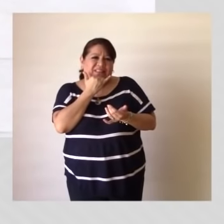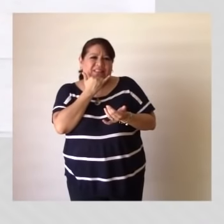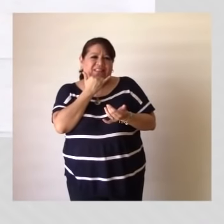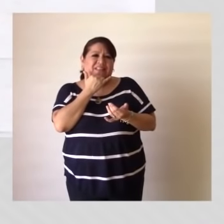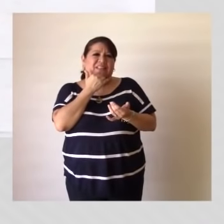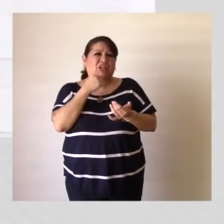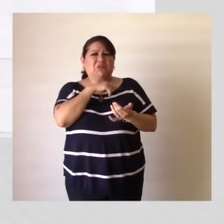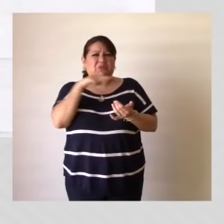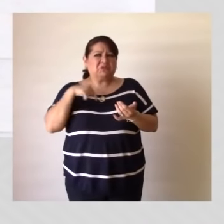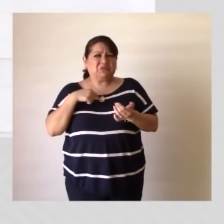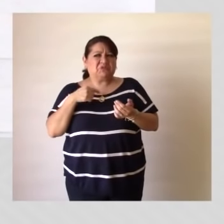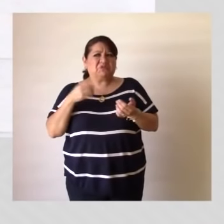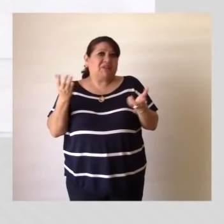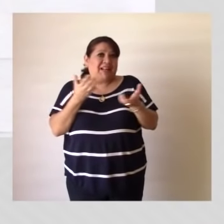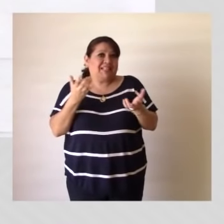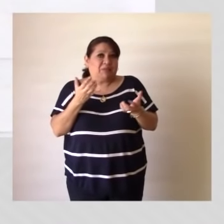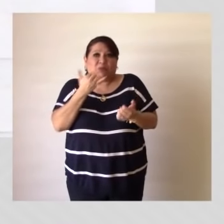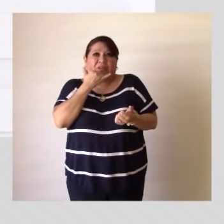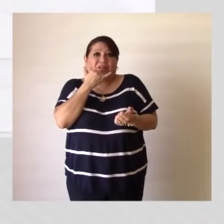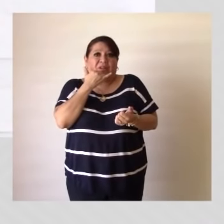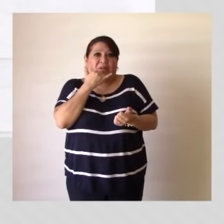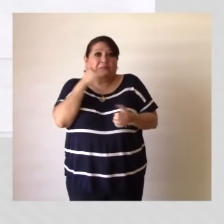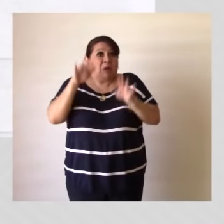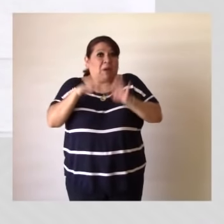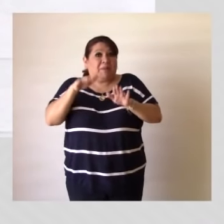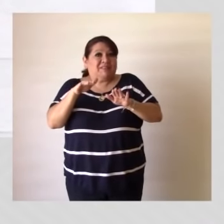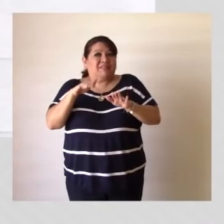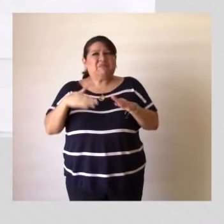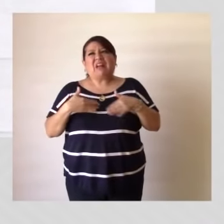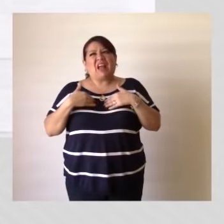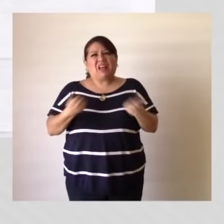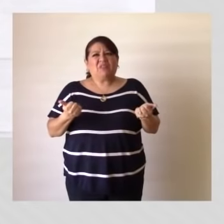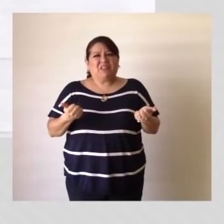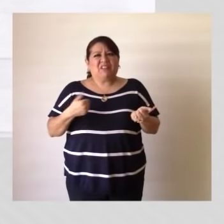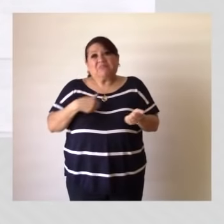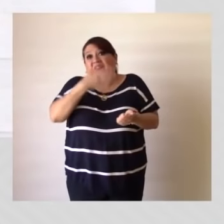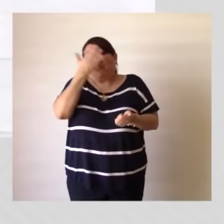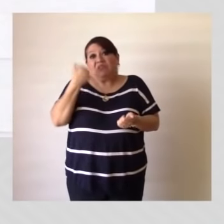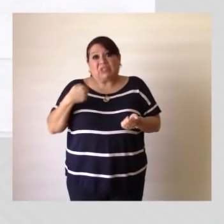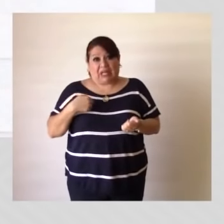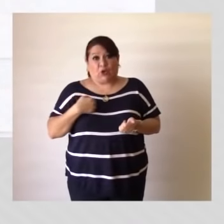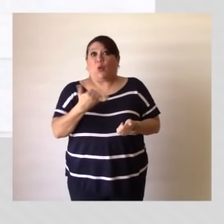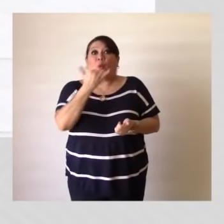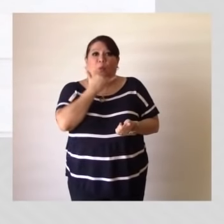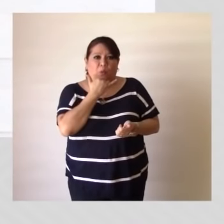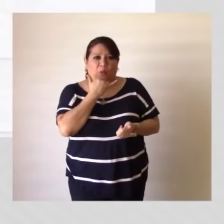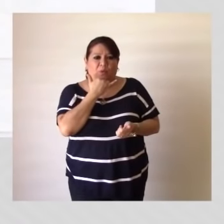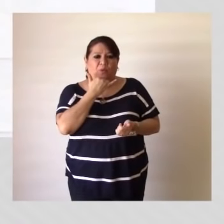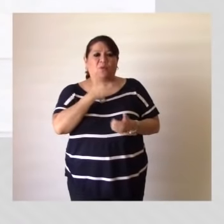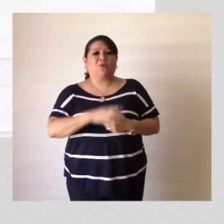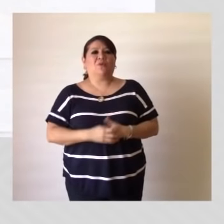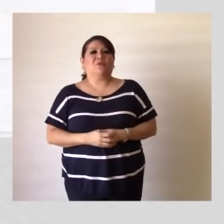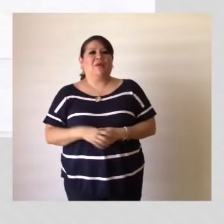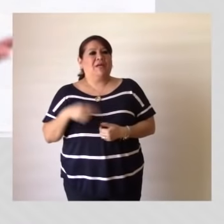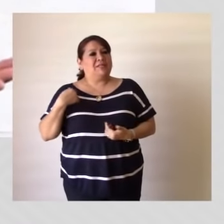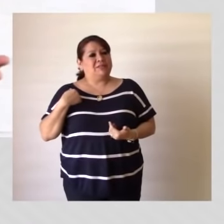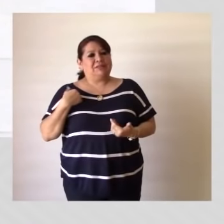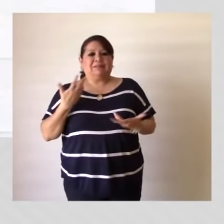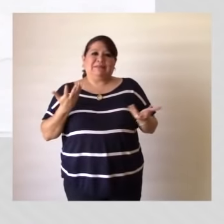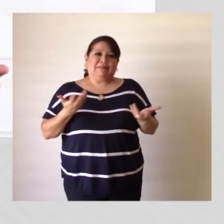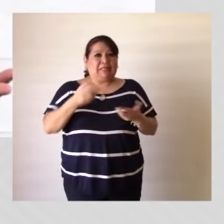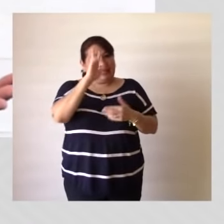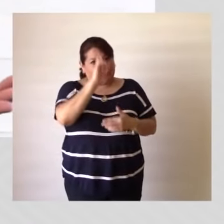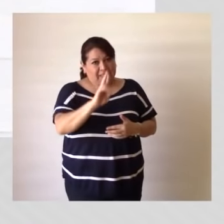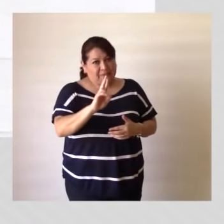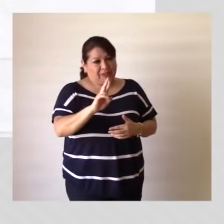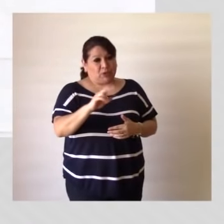no te has dado cuenta que cometiste un error con todo el respeto pero para los que somos esposos seguramente